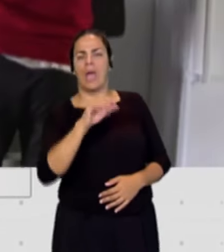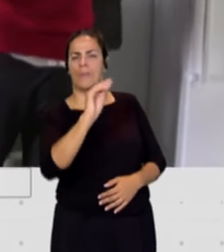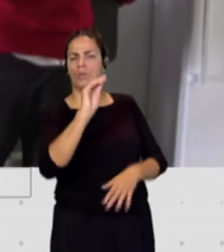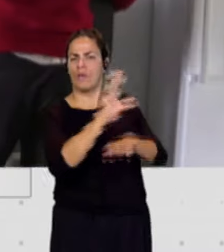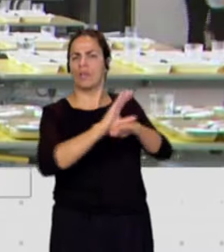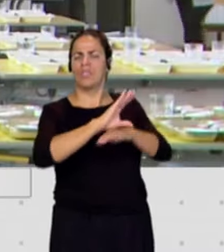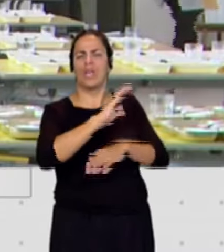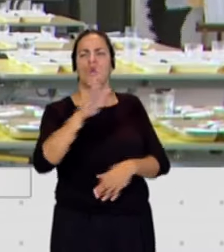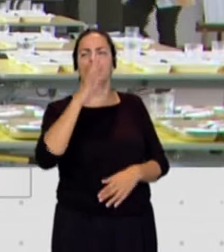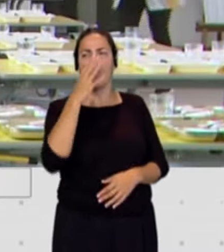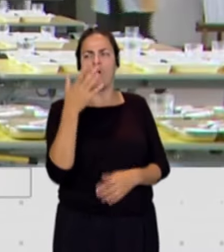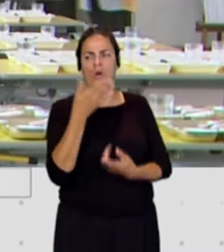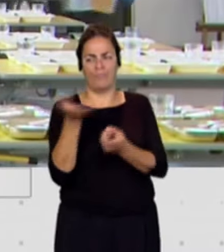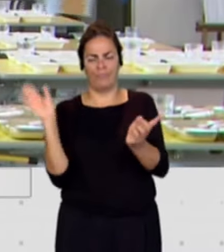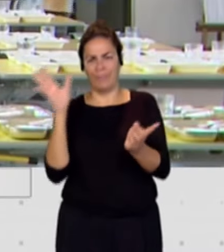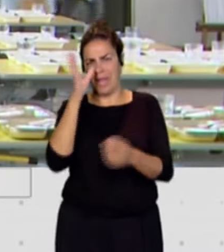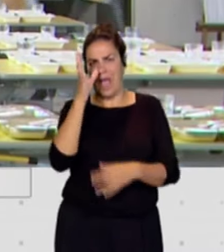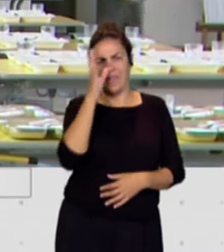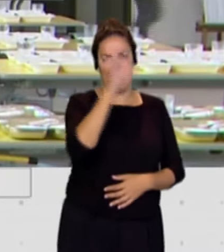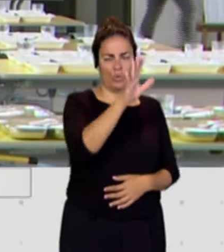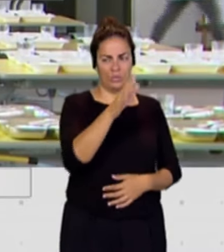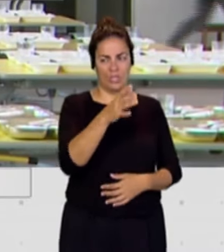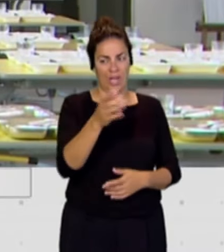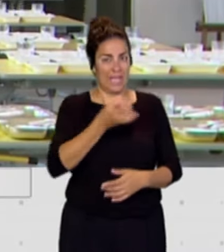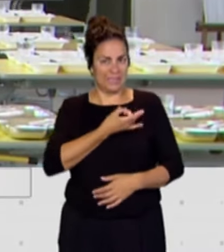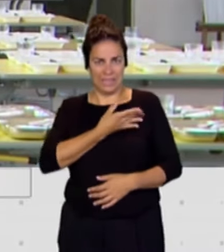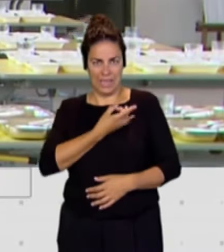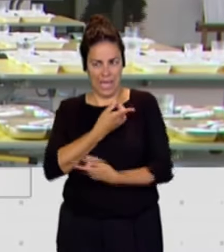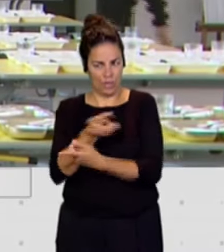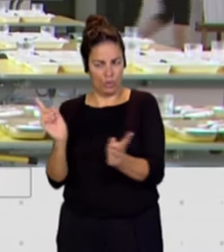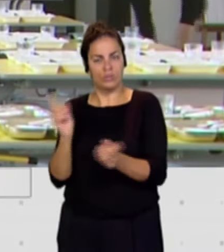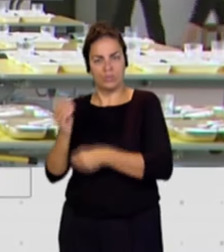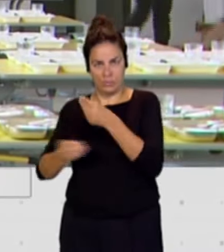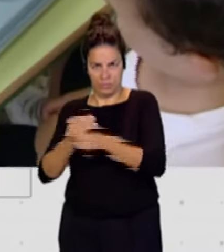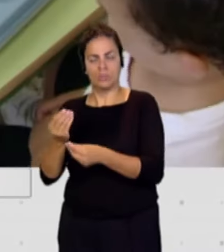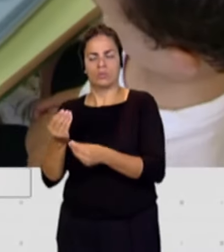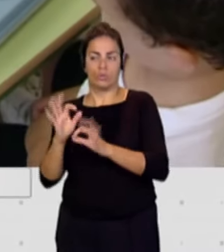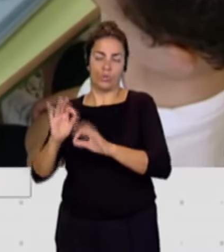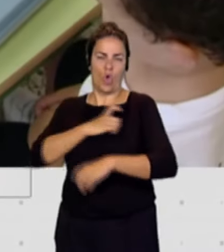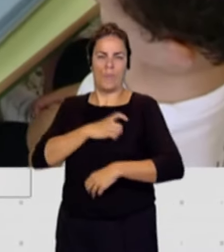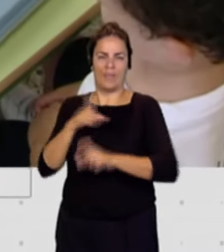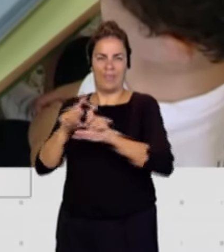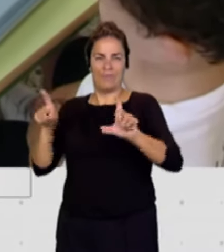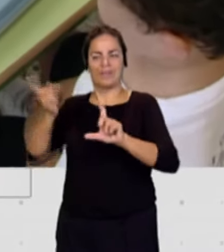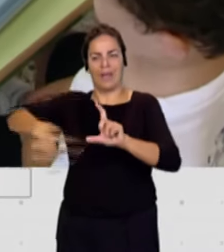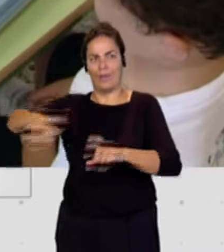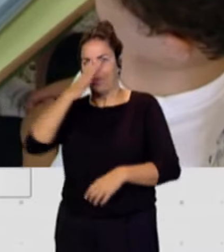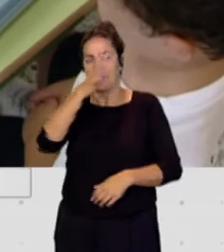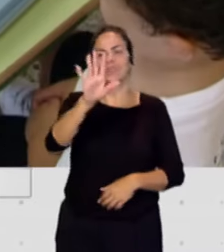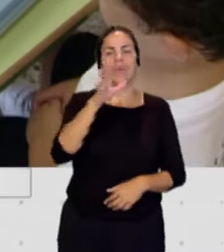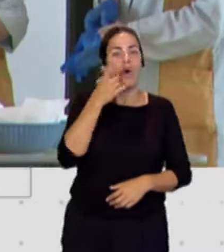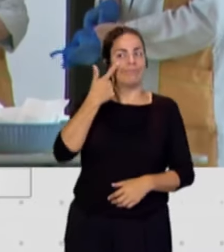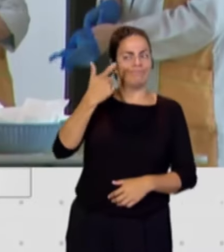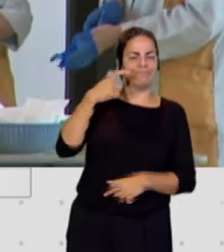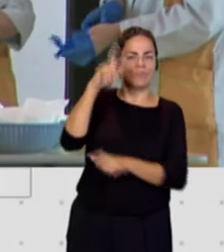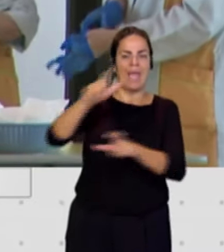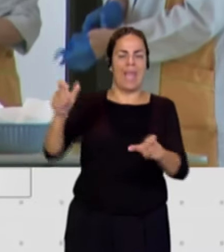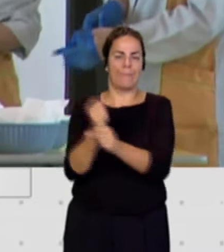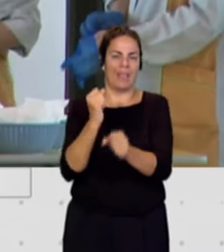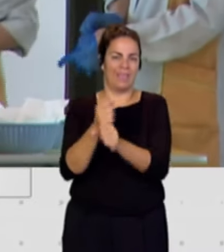denuncia que hacen de manera generalizada los sindicatos el comité de empresa por esos problemas que se detectan sobre todo en las plantillas por las bajas que no se